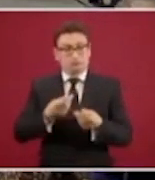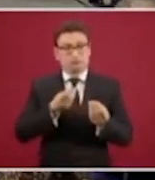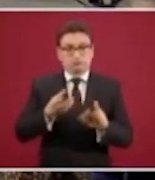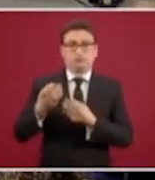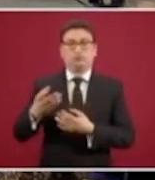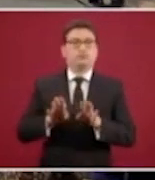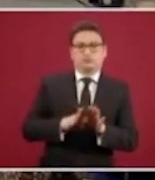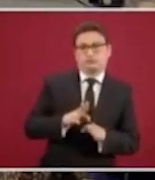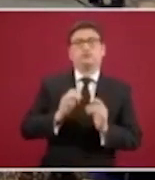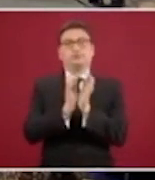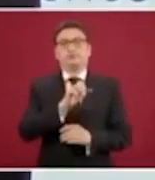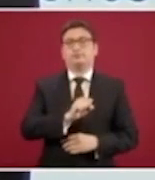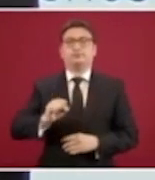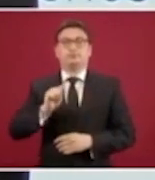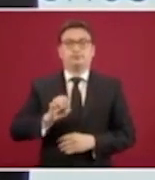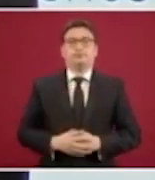del ISSSTE